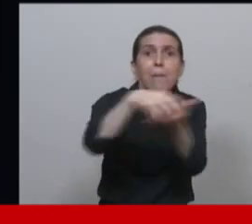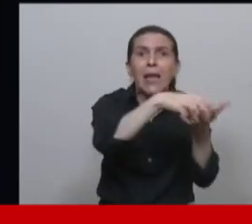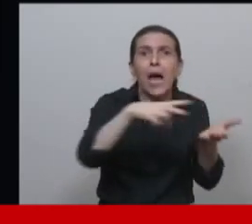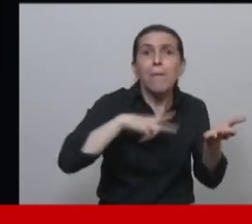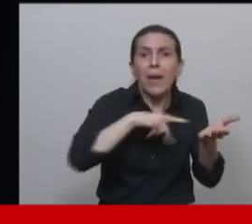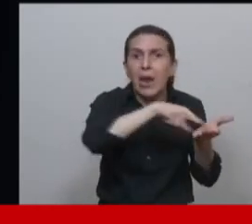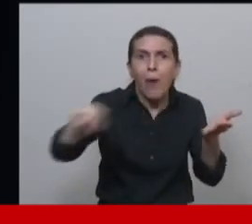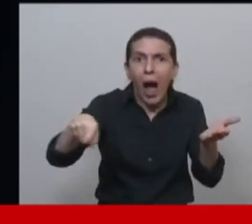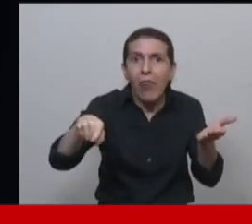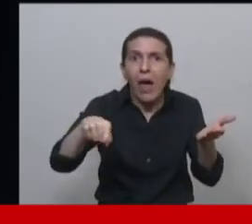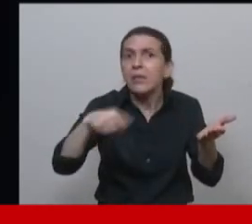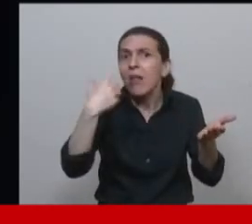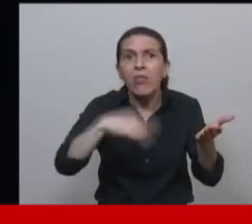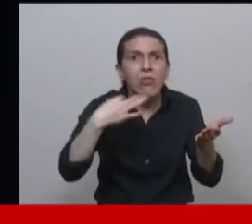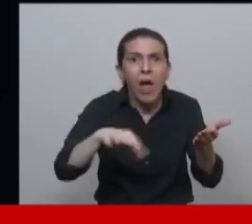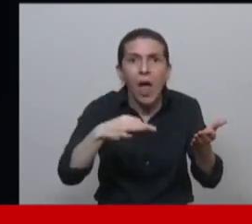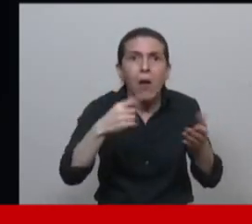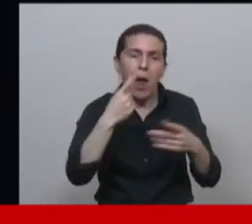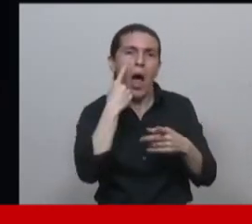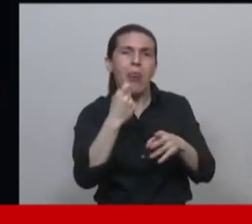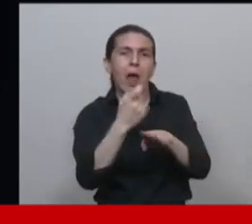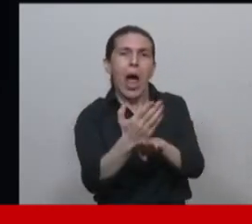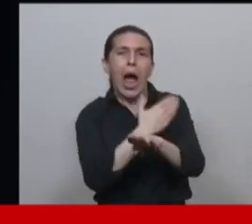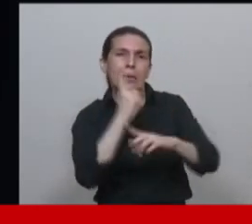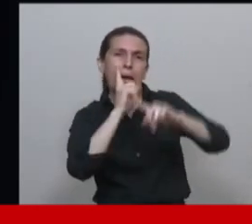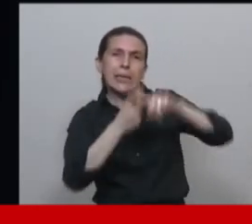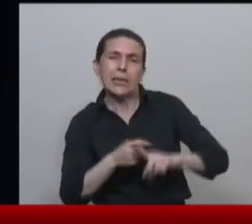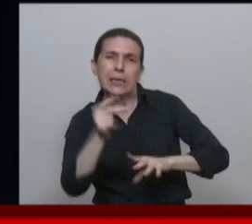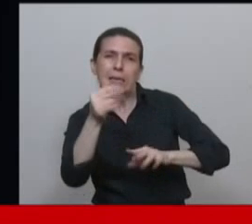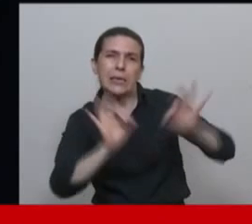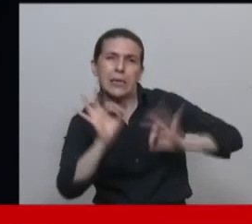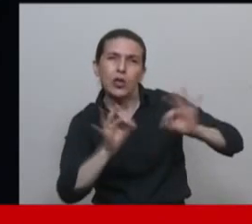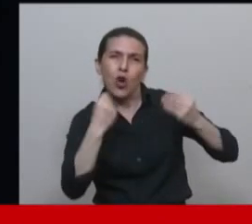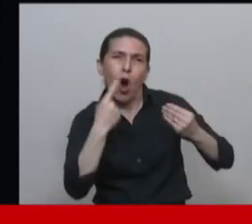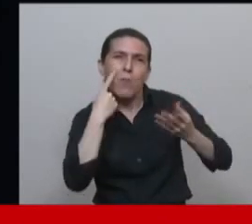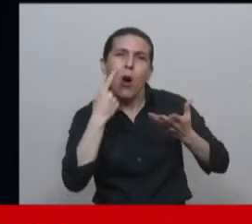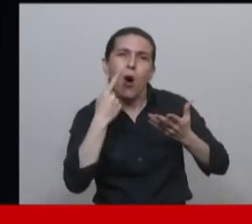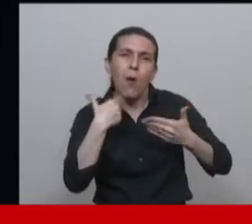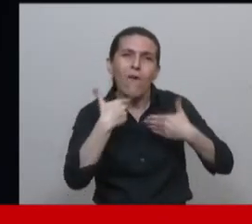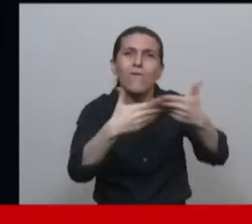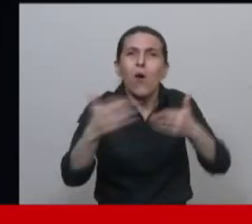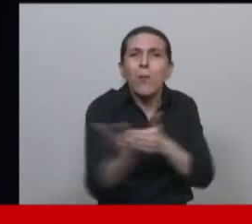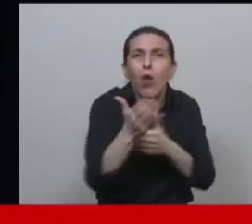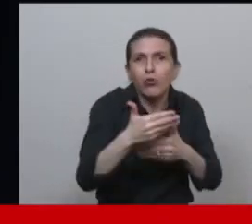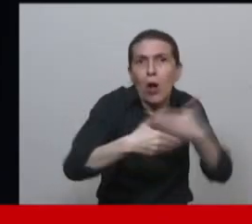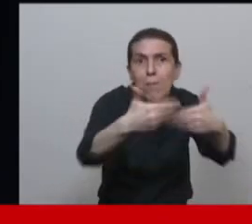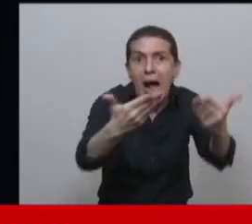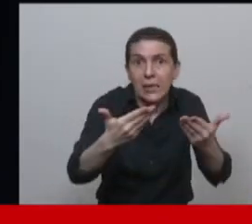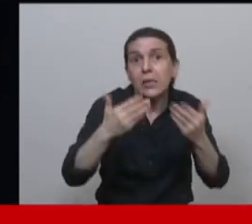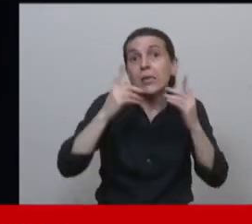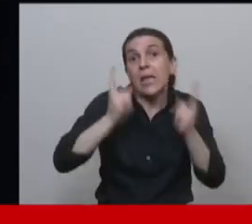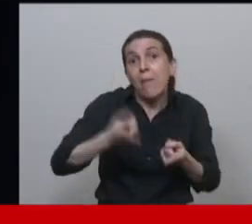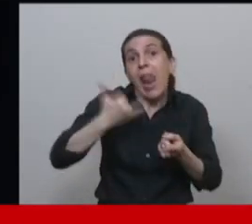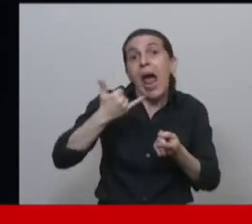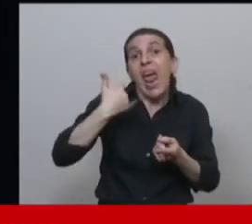que haya condiciones de cierta previsibilidad para también poder desarrollarse normalmente. Y finalmente, hay